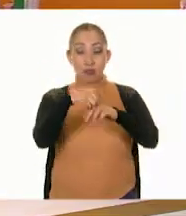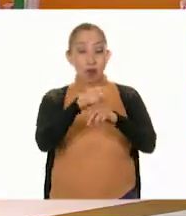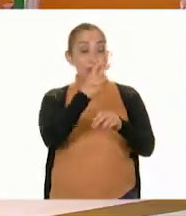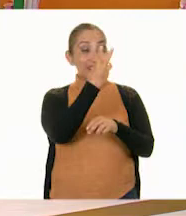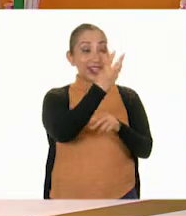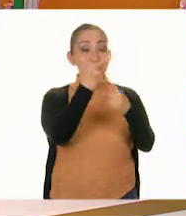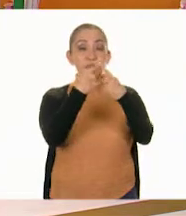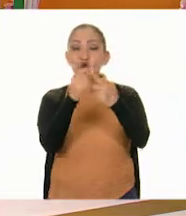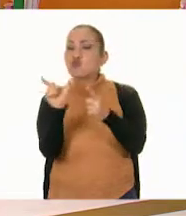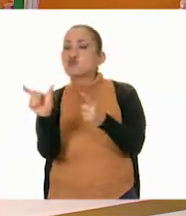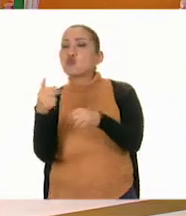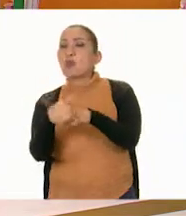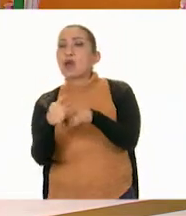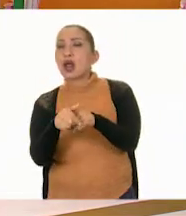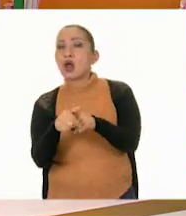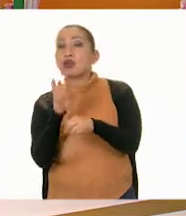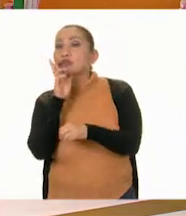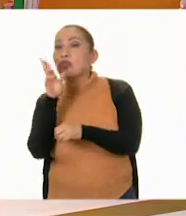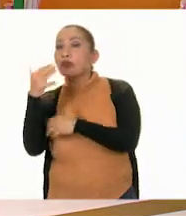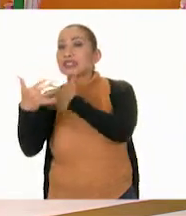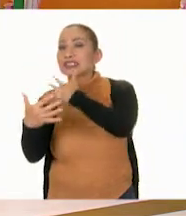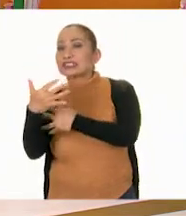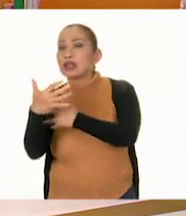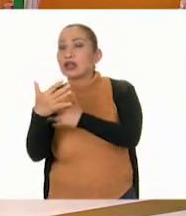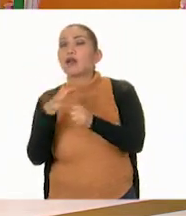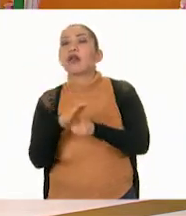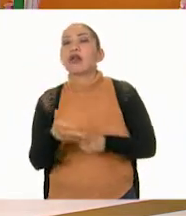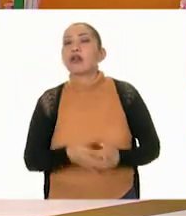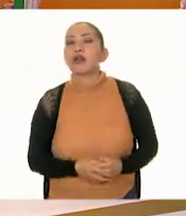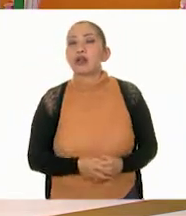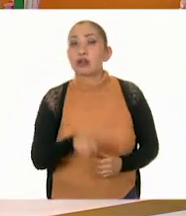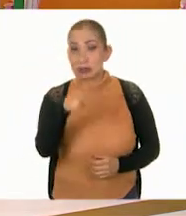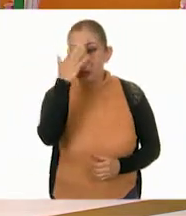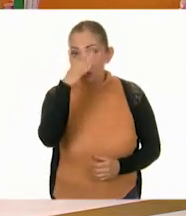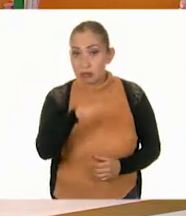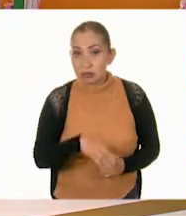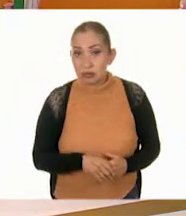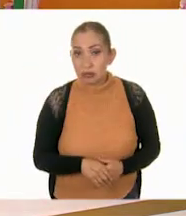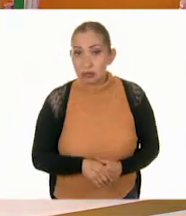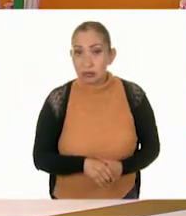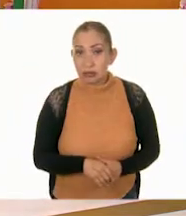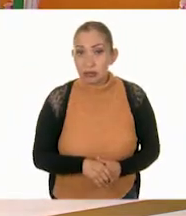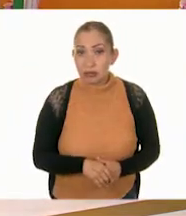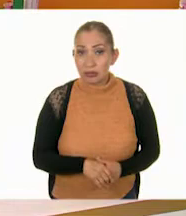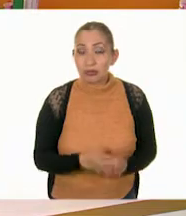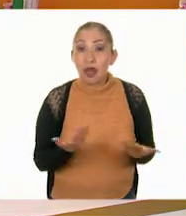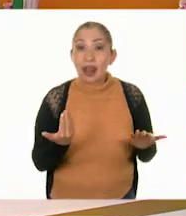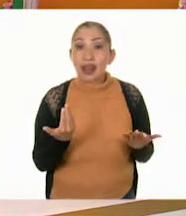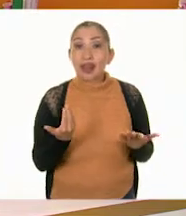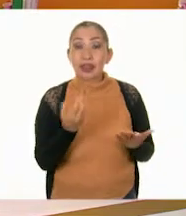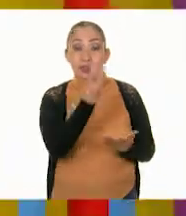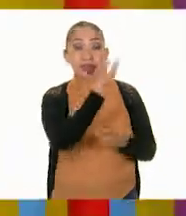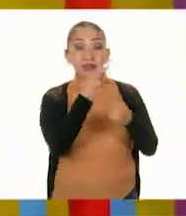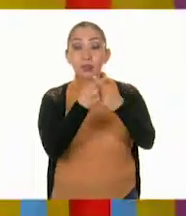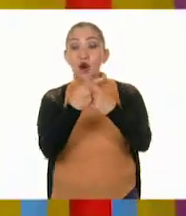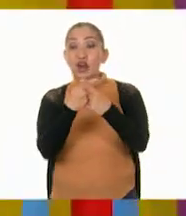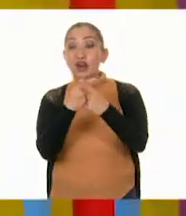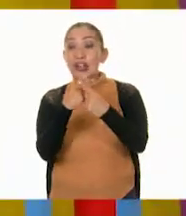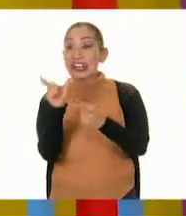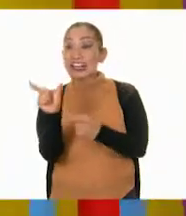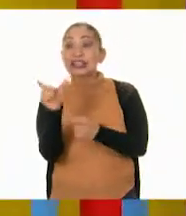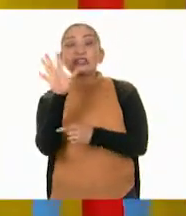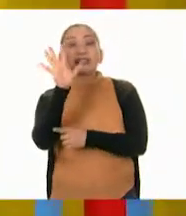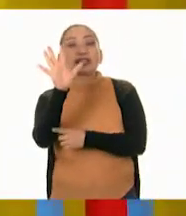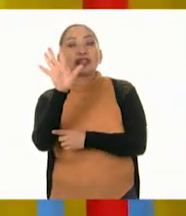3 nos dé de resultado 15. ¿Cuál es ese número? ¿Ustedes lo saben? ¿Qué será? ¡Ah! ¡Ya sé! ¡El 5! ¡El 5!